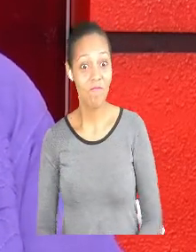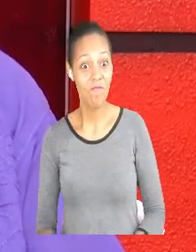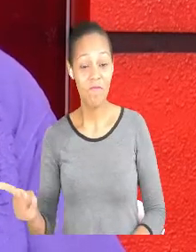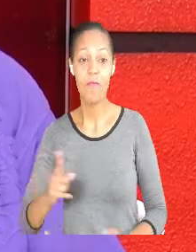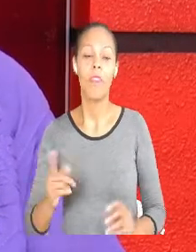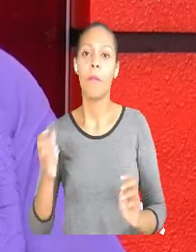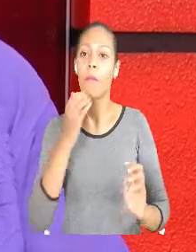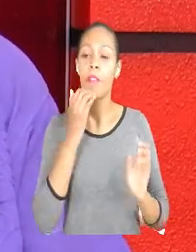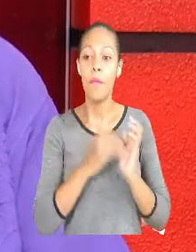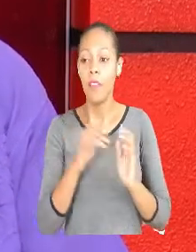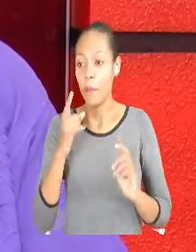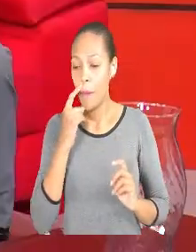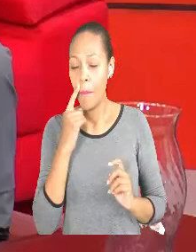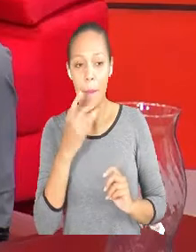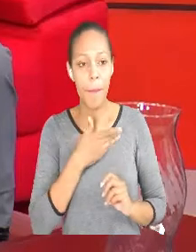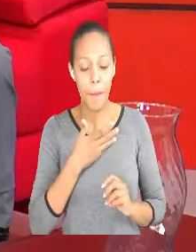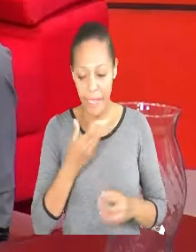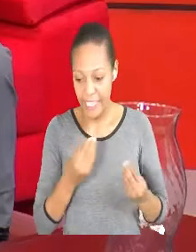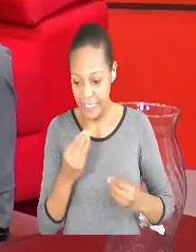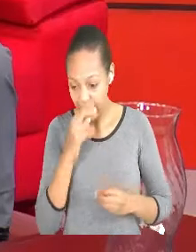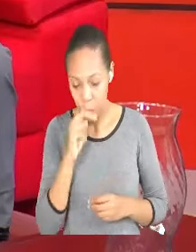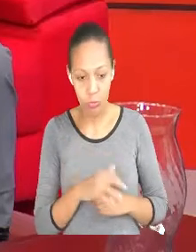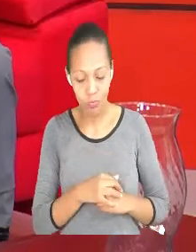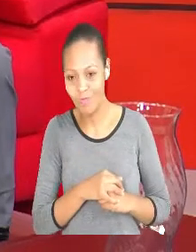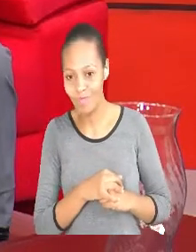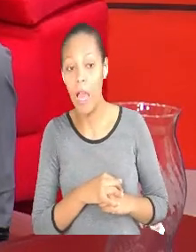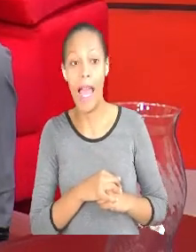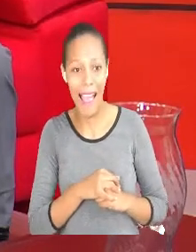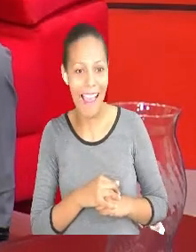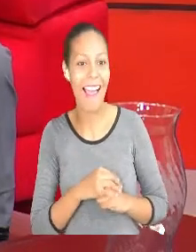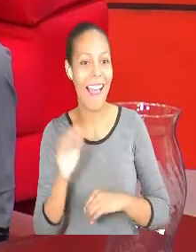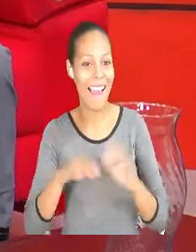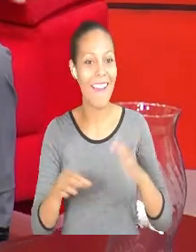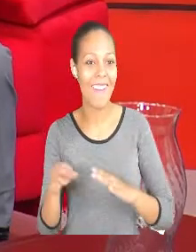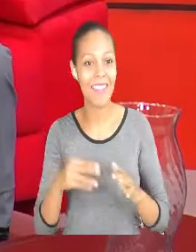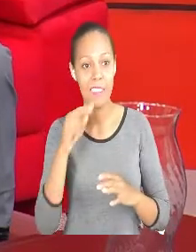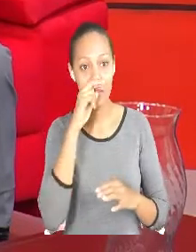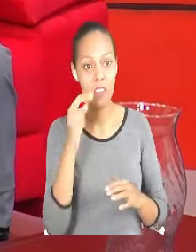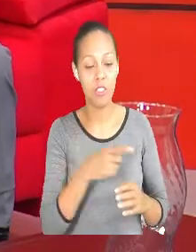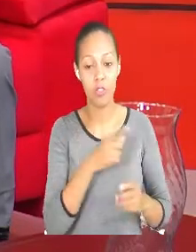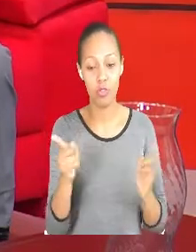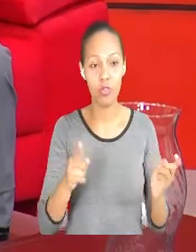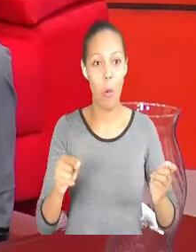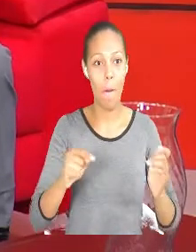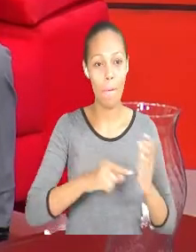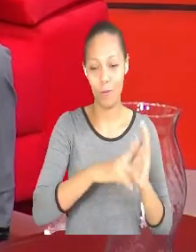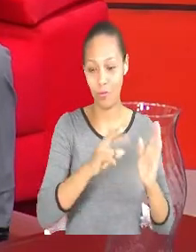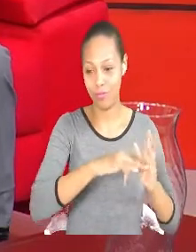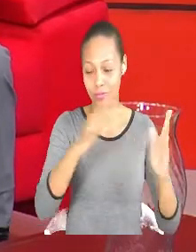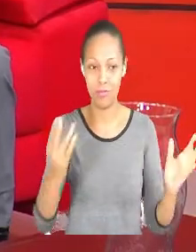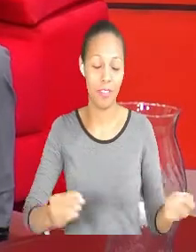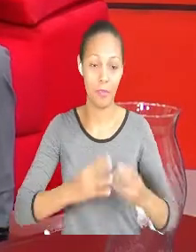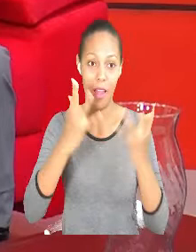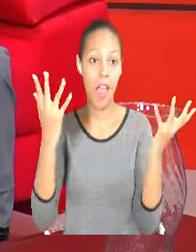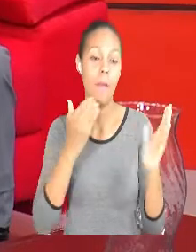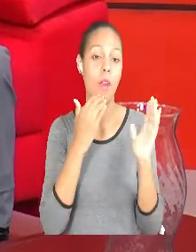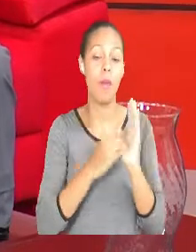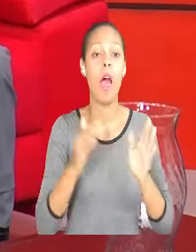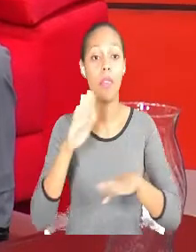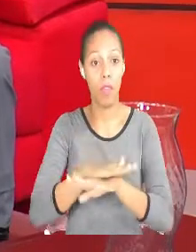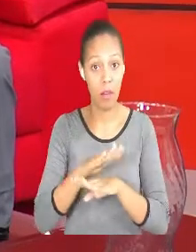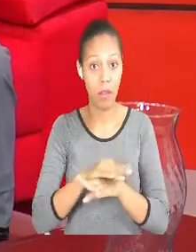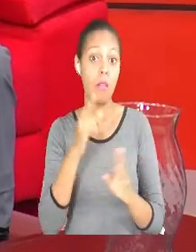chicos, tenemos los sábados días de interacción con ellos, les hacemos piscina mágica, tenemos tardes de padres con